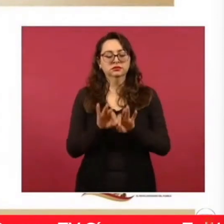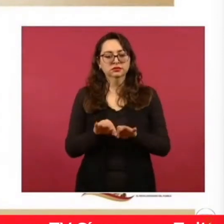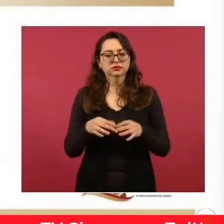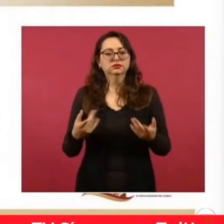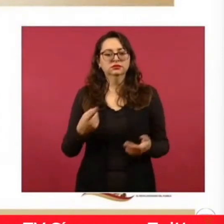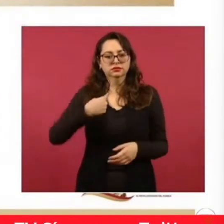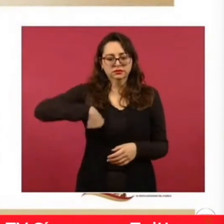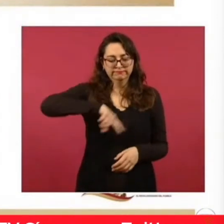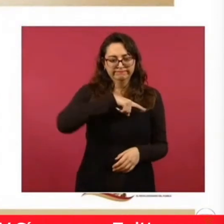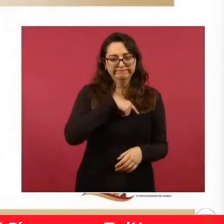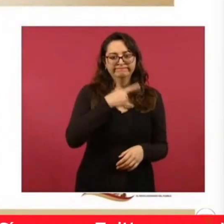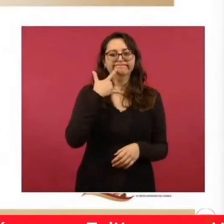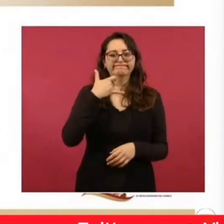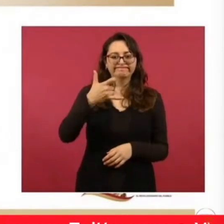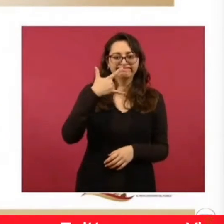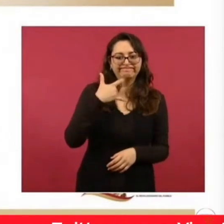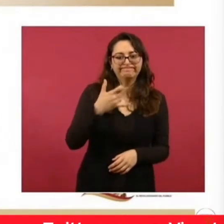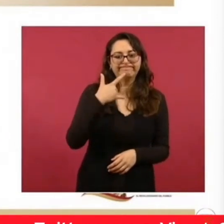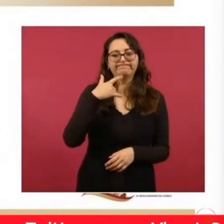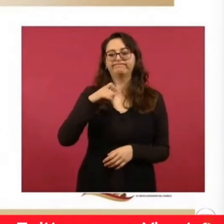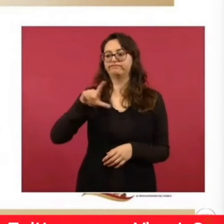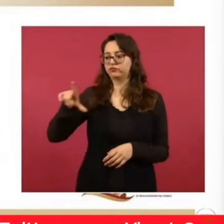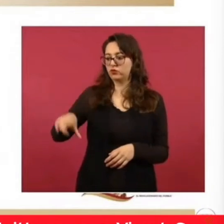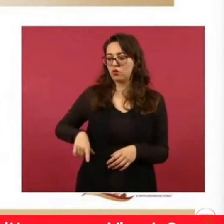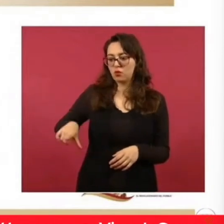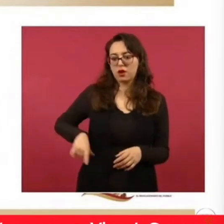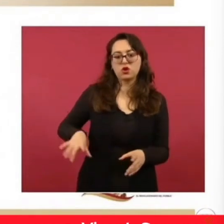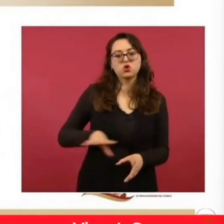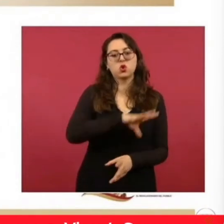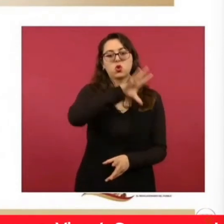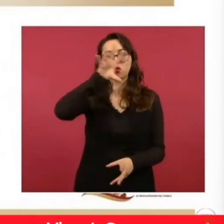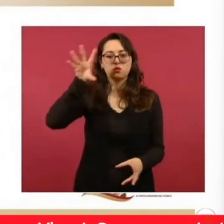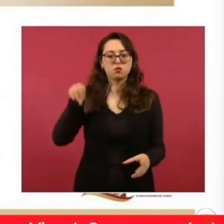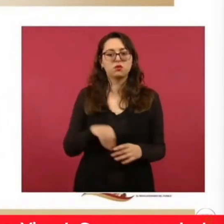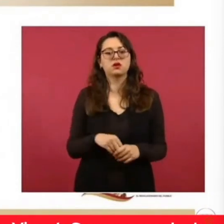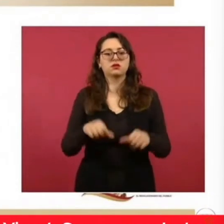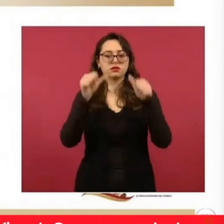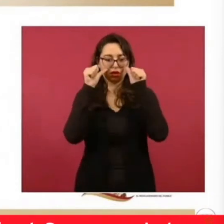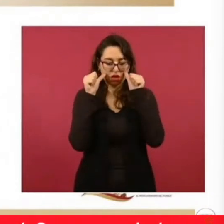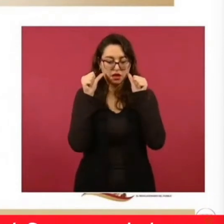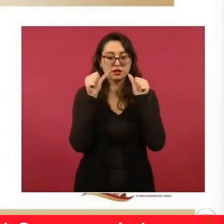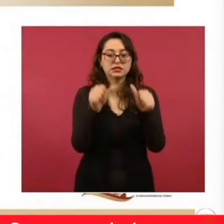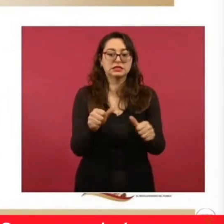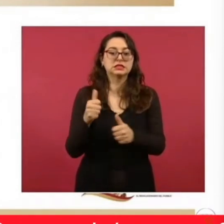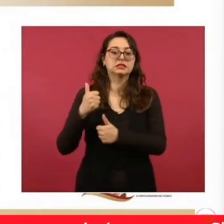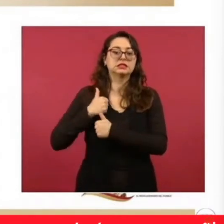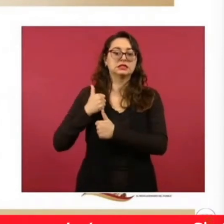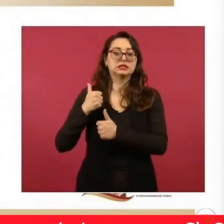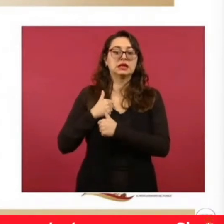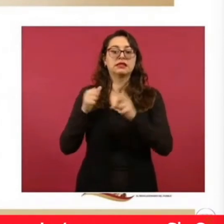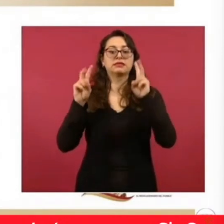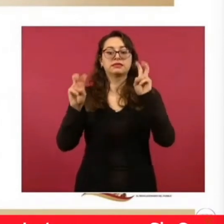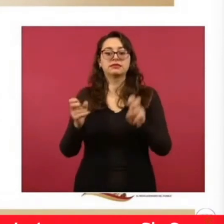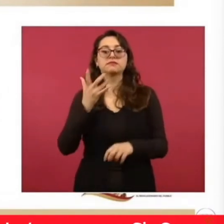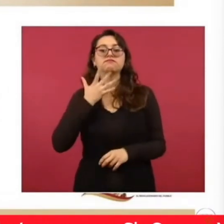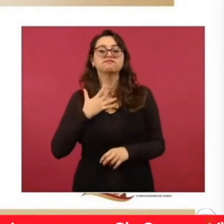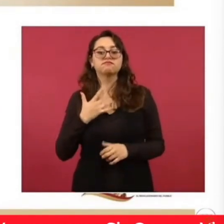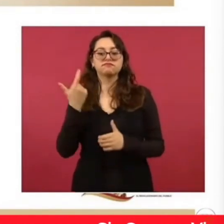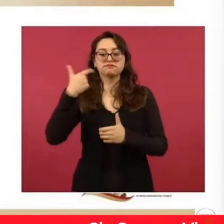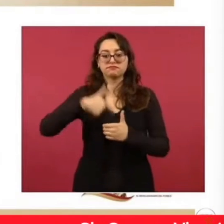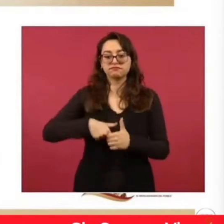el estado mexicano trabajando principalmente las fuerzas armadas sobre el robo de